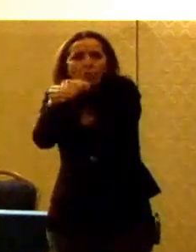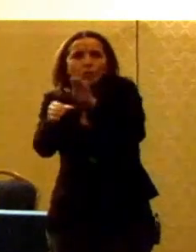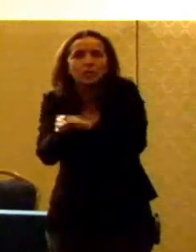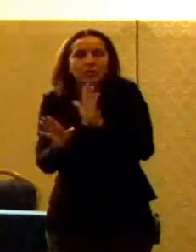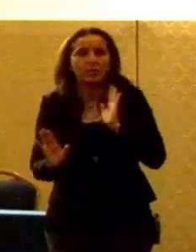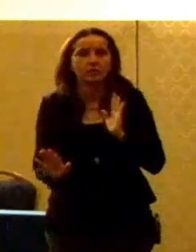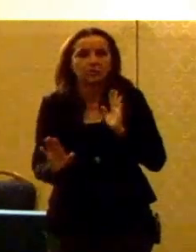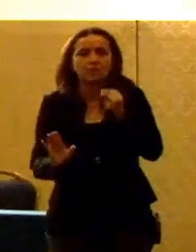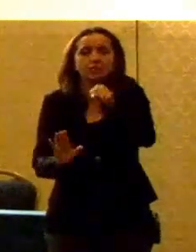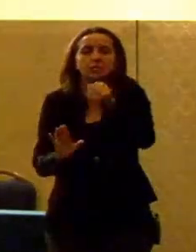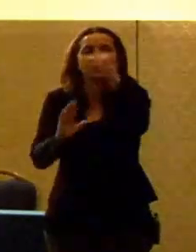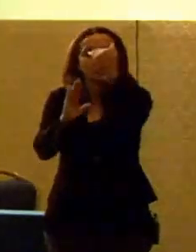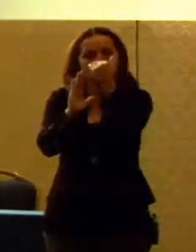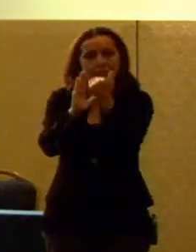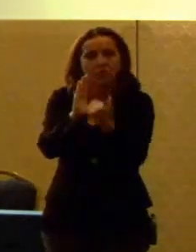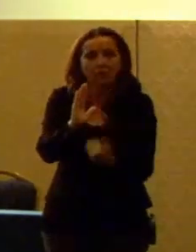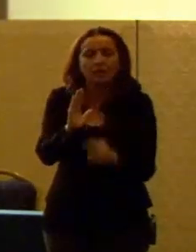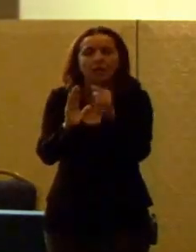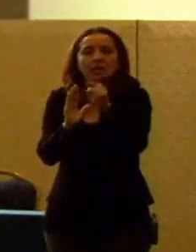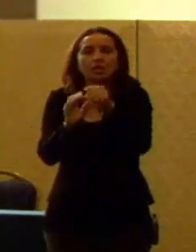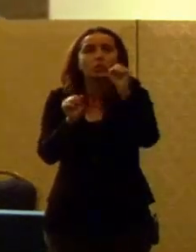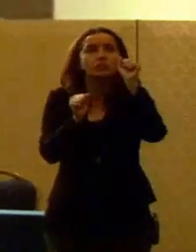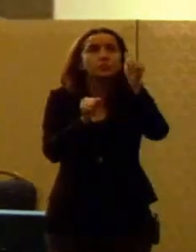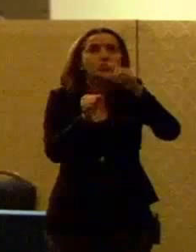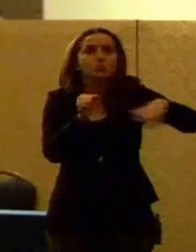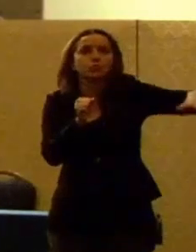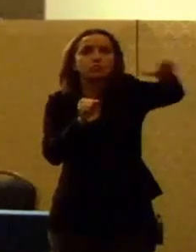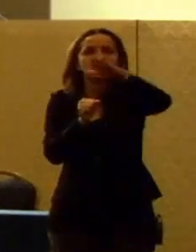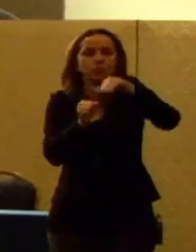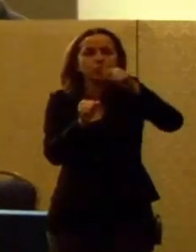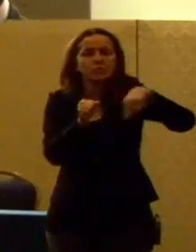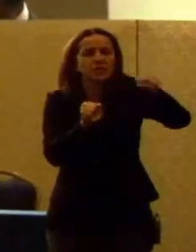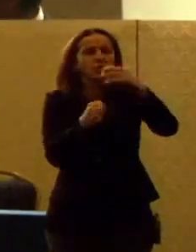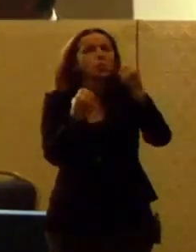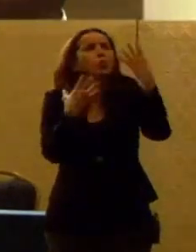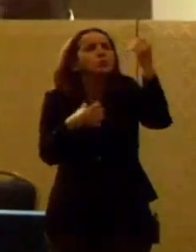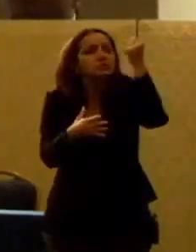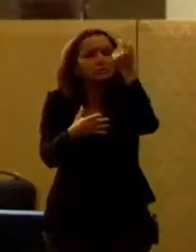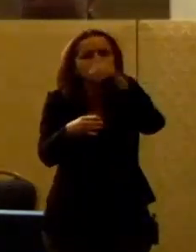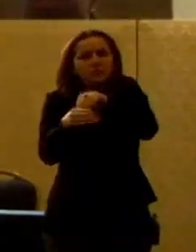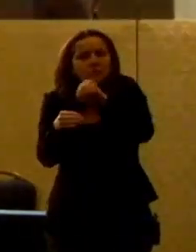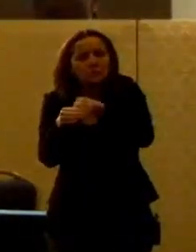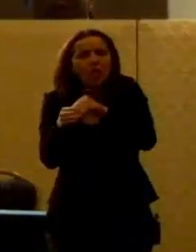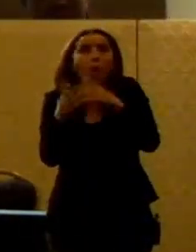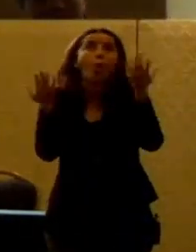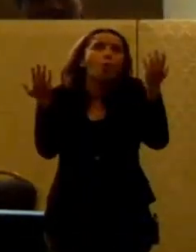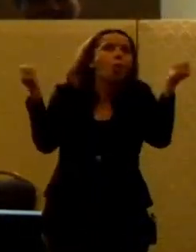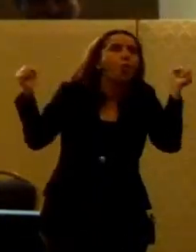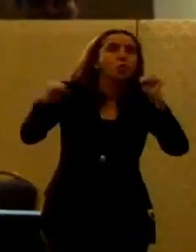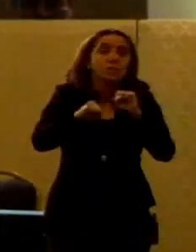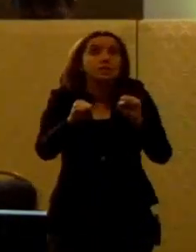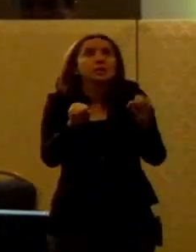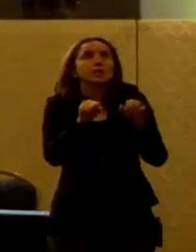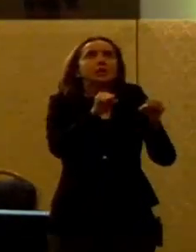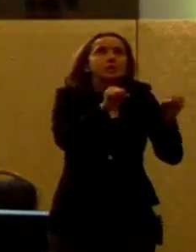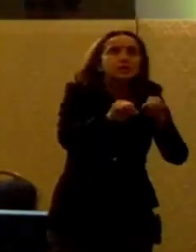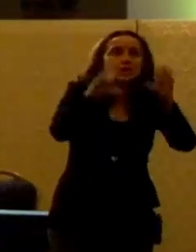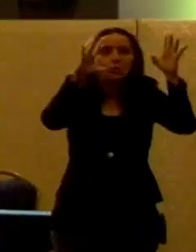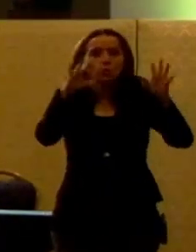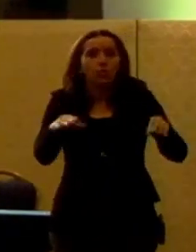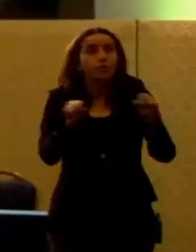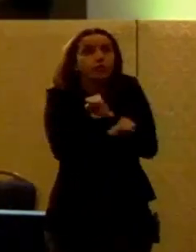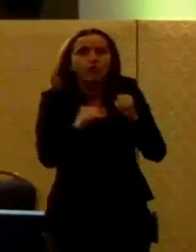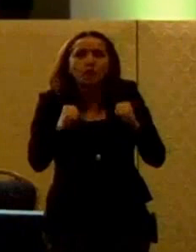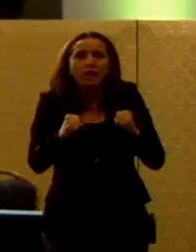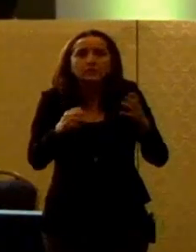eventos comparables en una misma región, una vez que a priori tuvimos un evento de un desastre o de un evento natural,